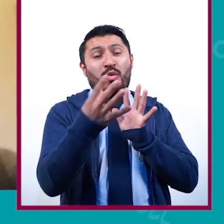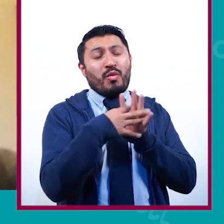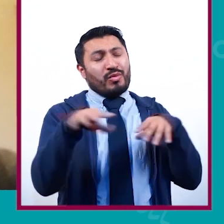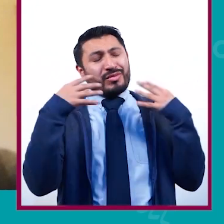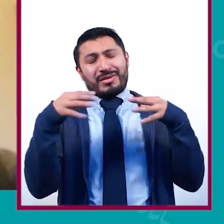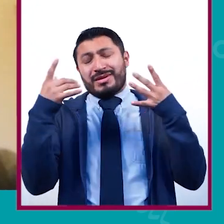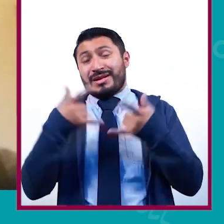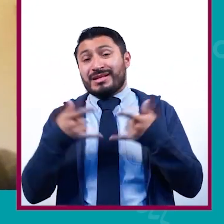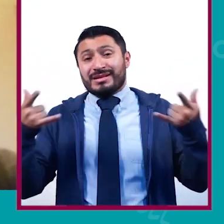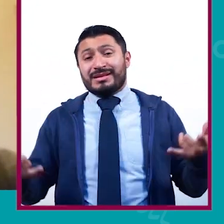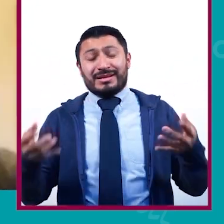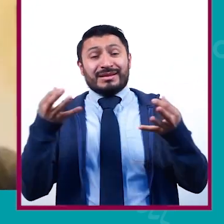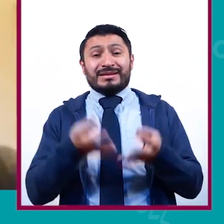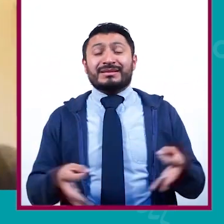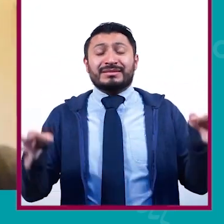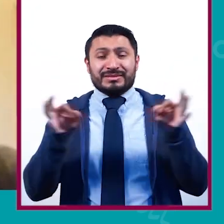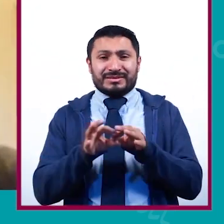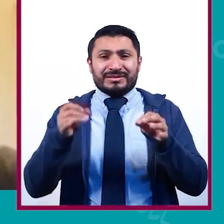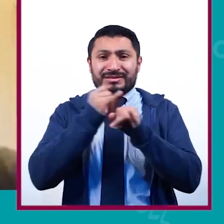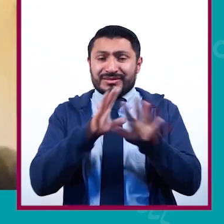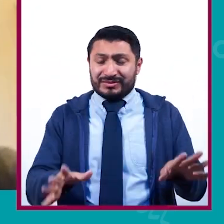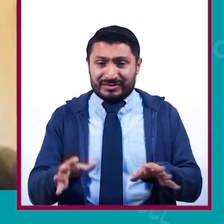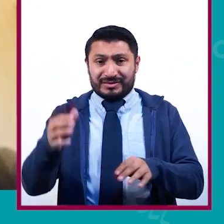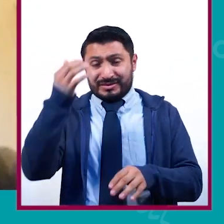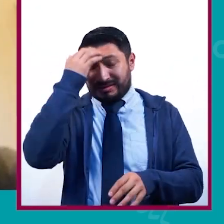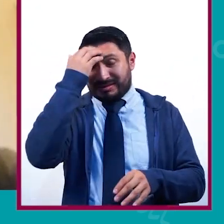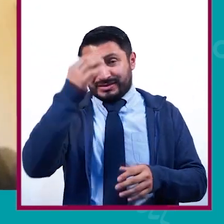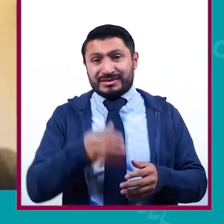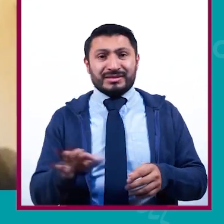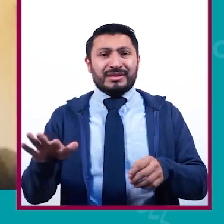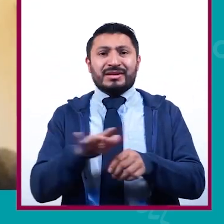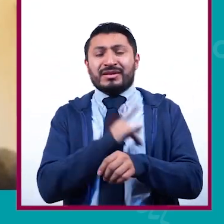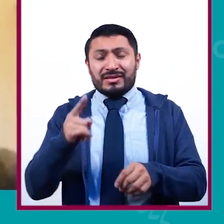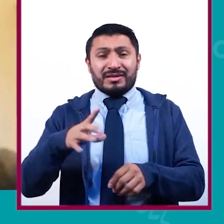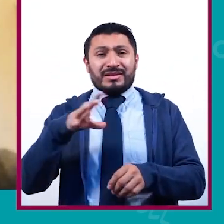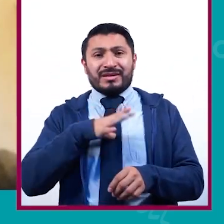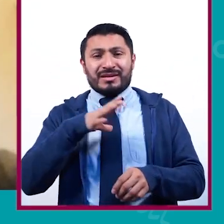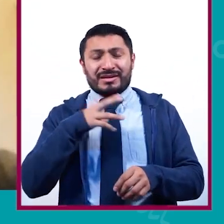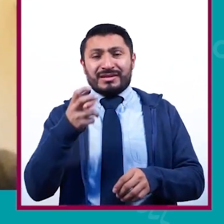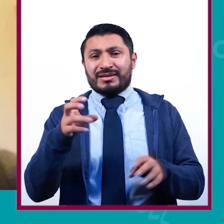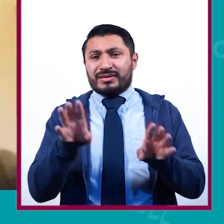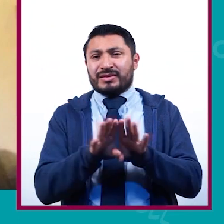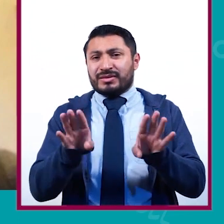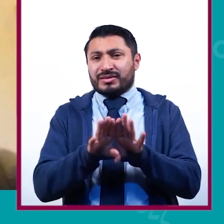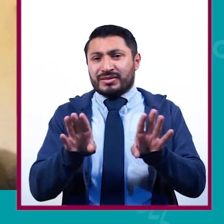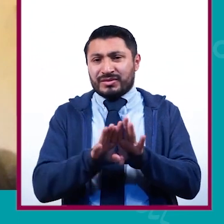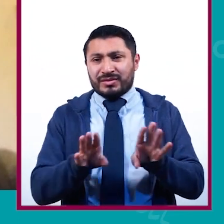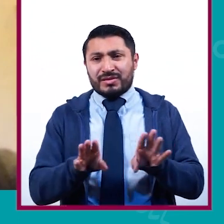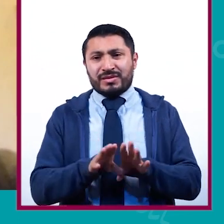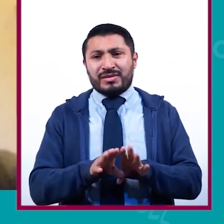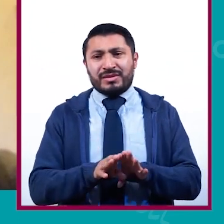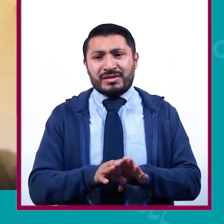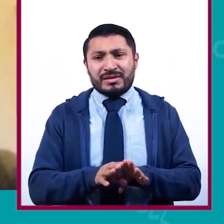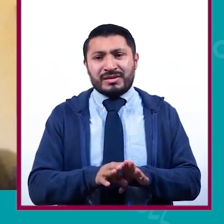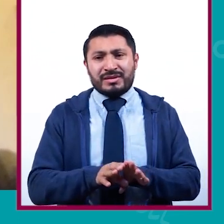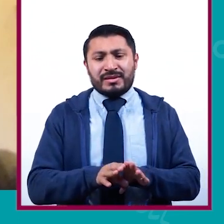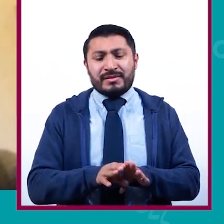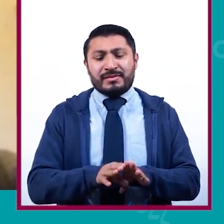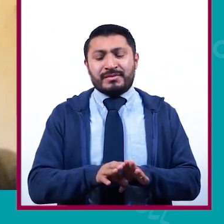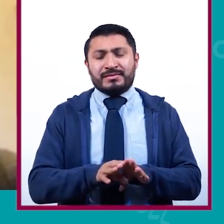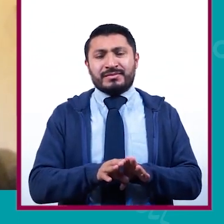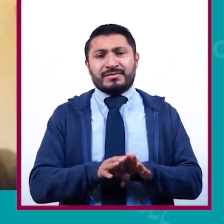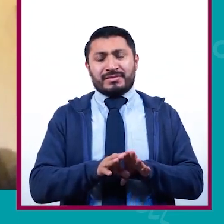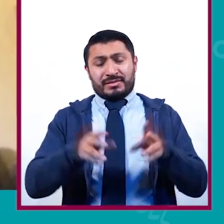que se tome en consideración, porque al haber a la colonización, pues obviamente con la llegada de